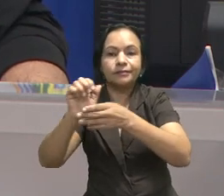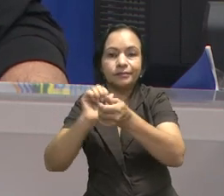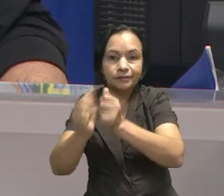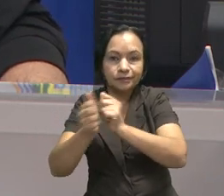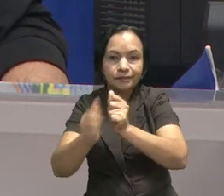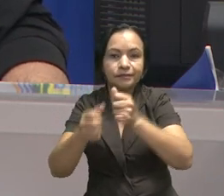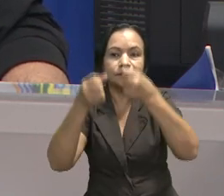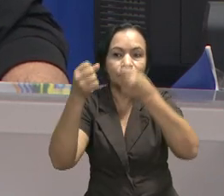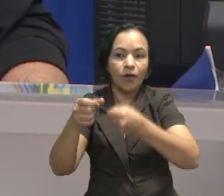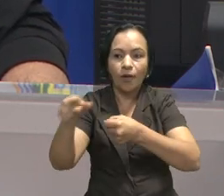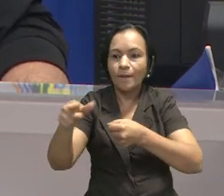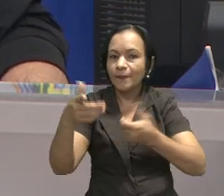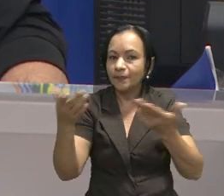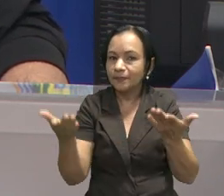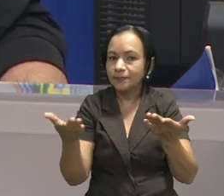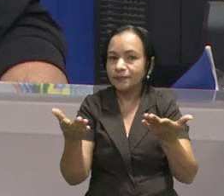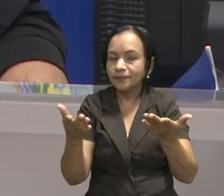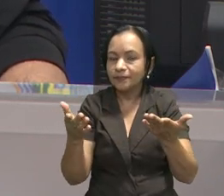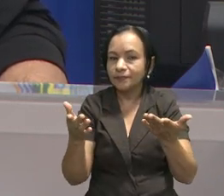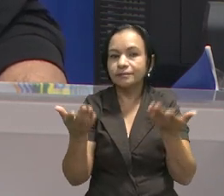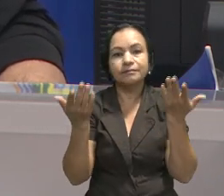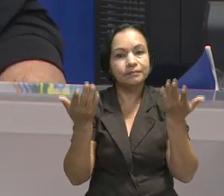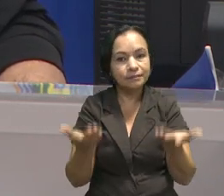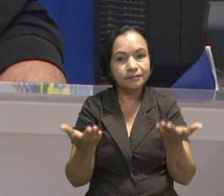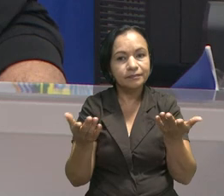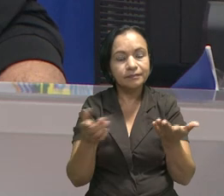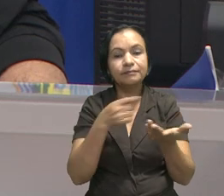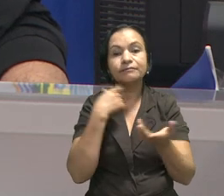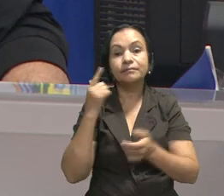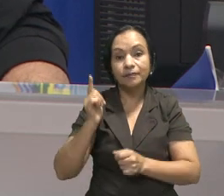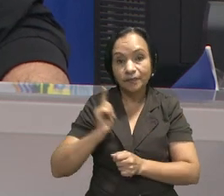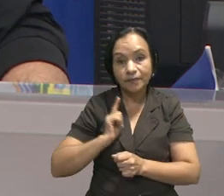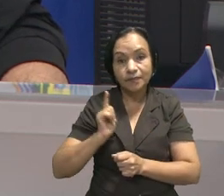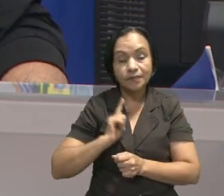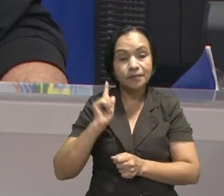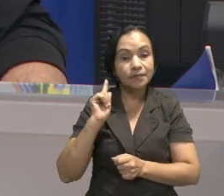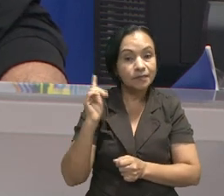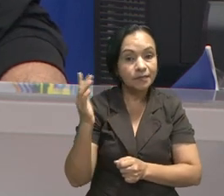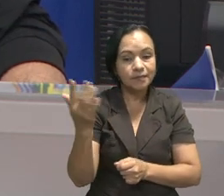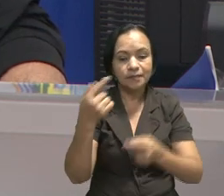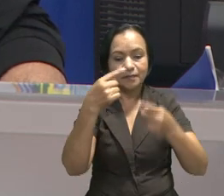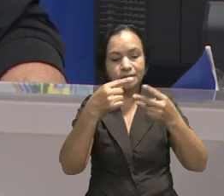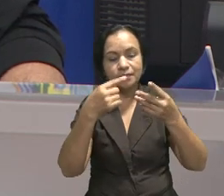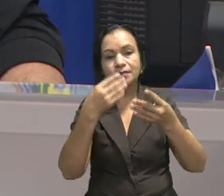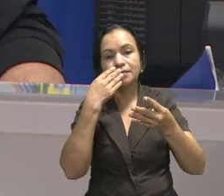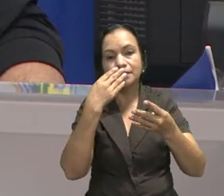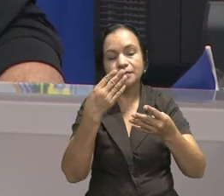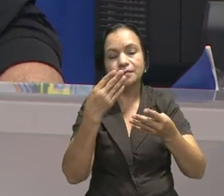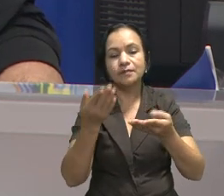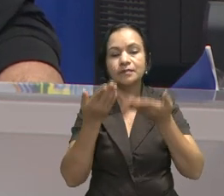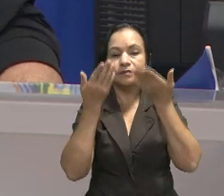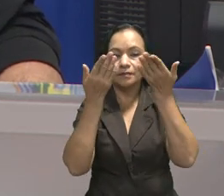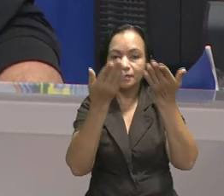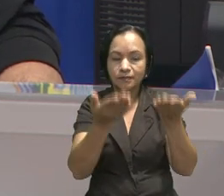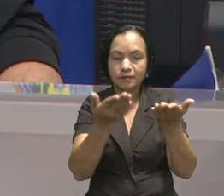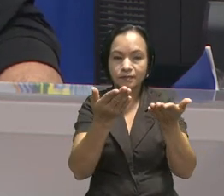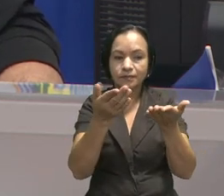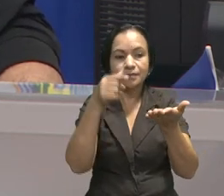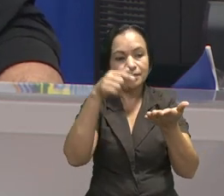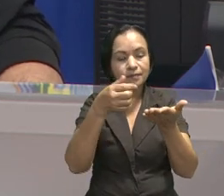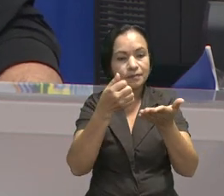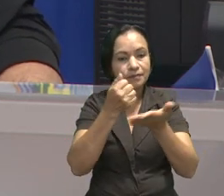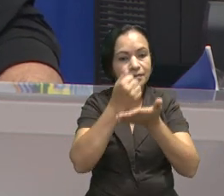Y definitivamente tiene todos los merecimientos para recibir